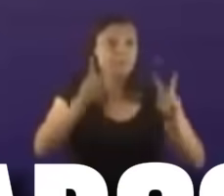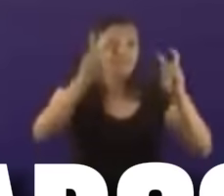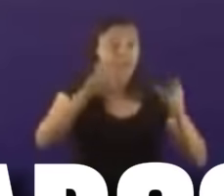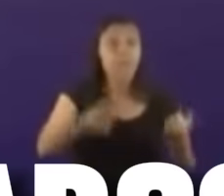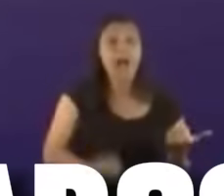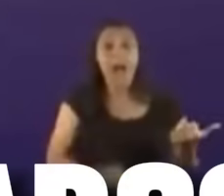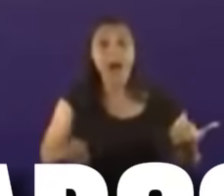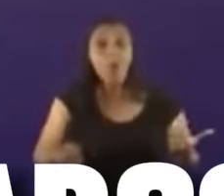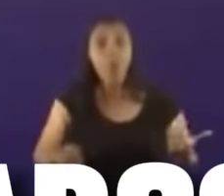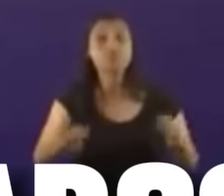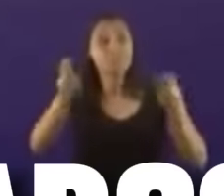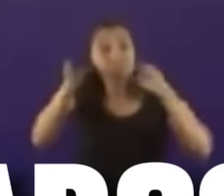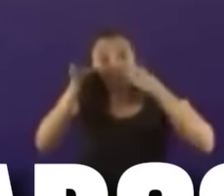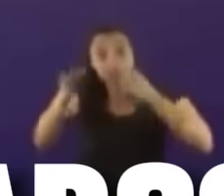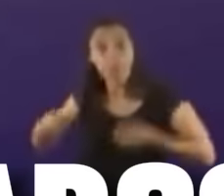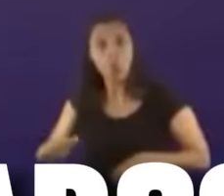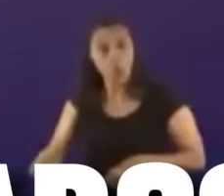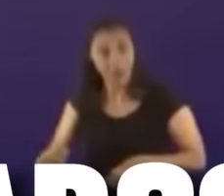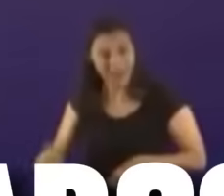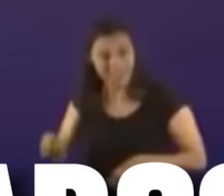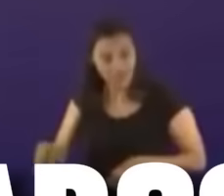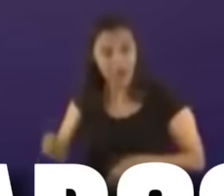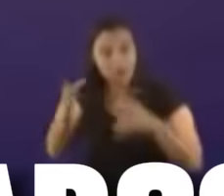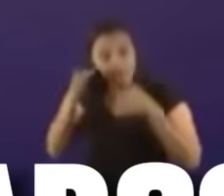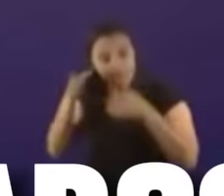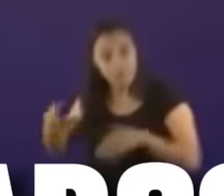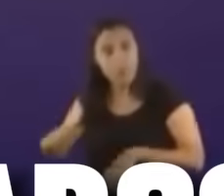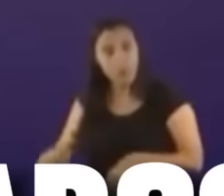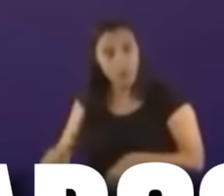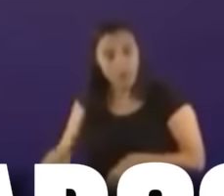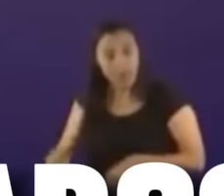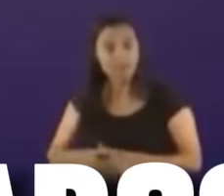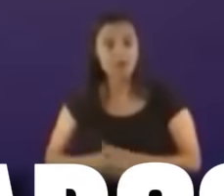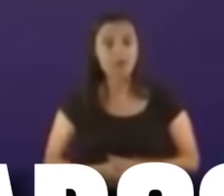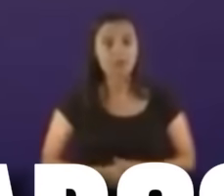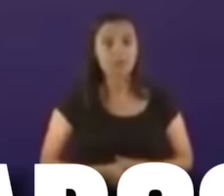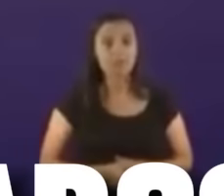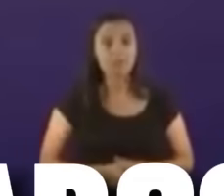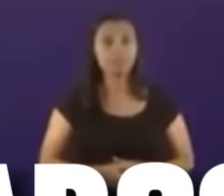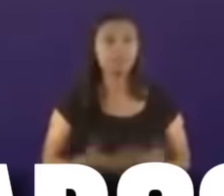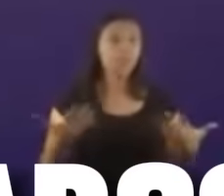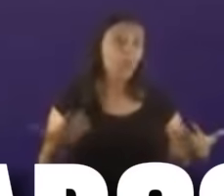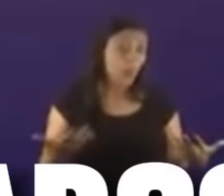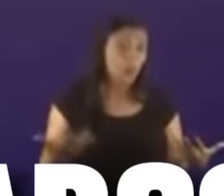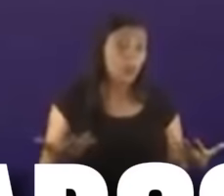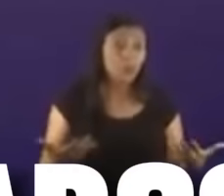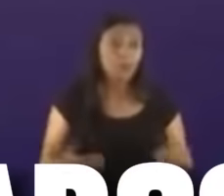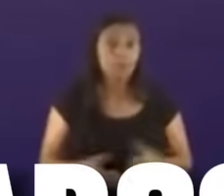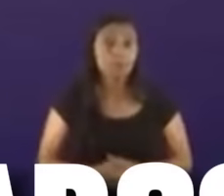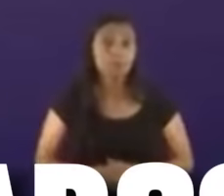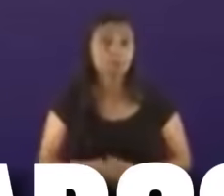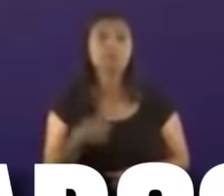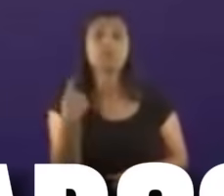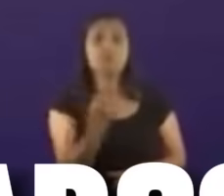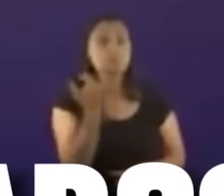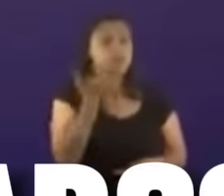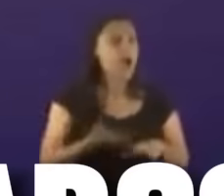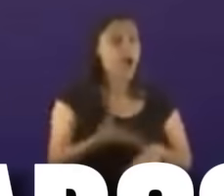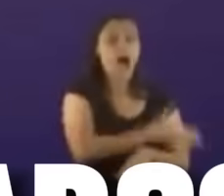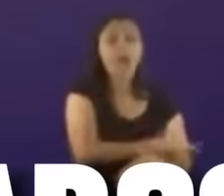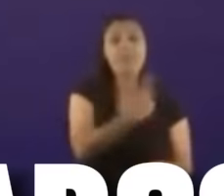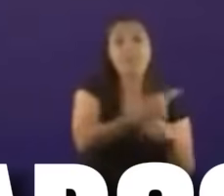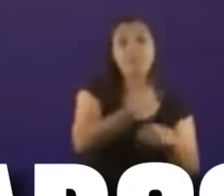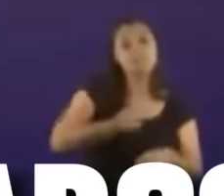en jubilaciones, en el ítem jubilaciones y pensiones, por supuesto que está pensado